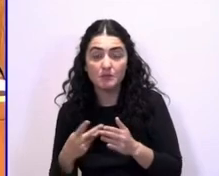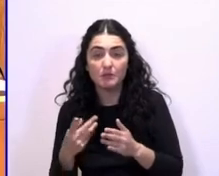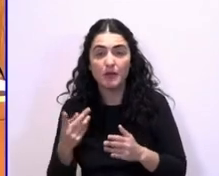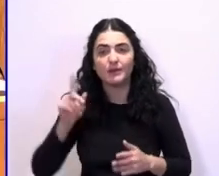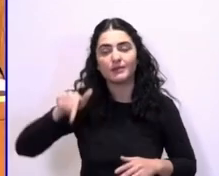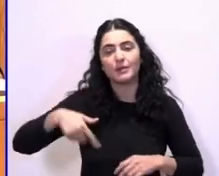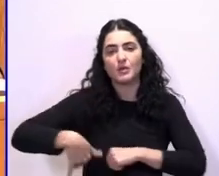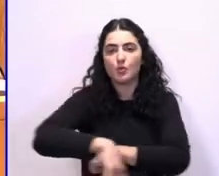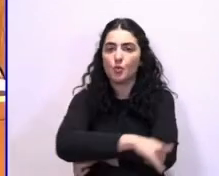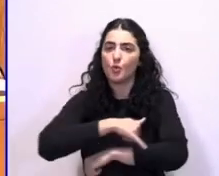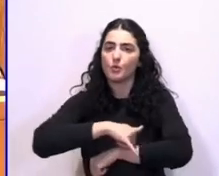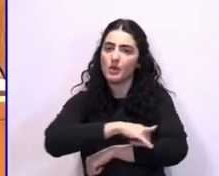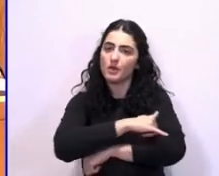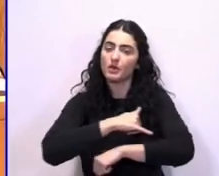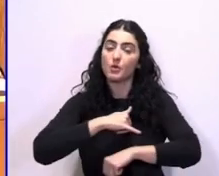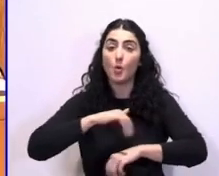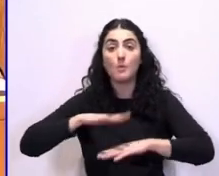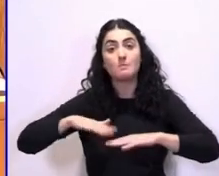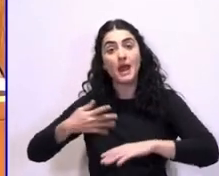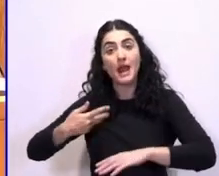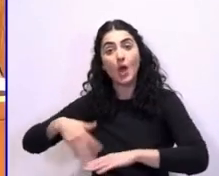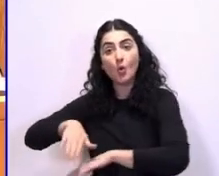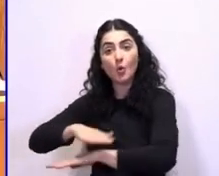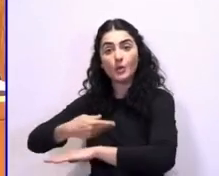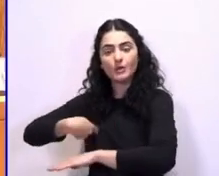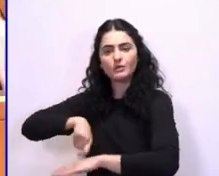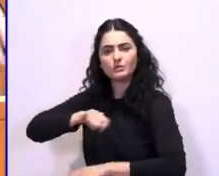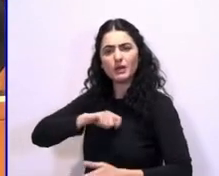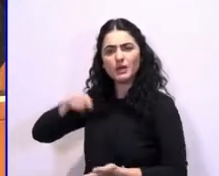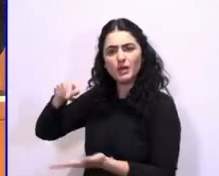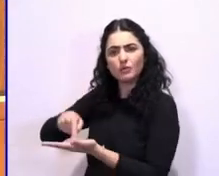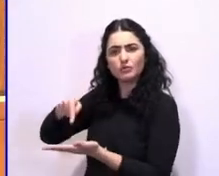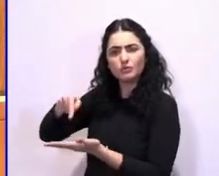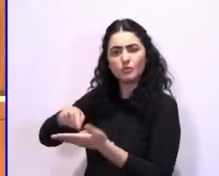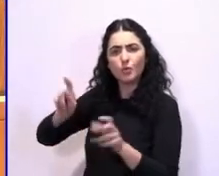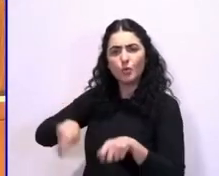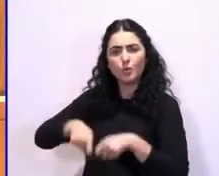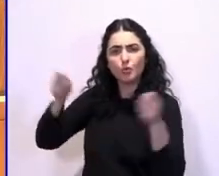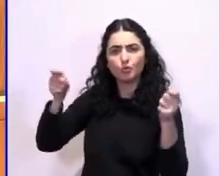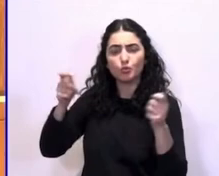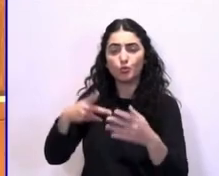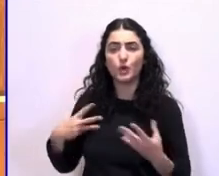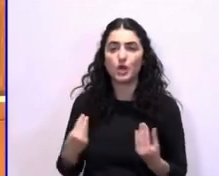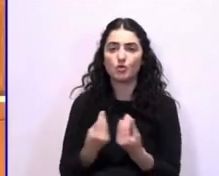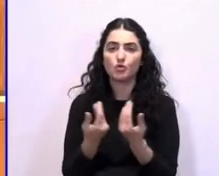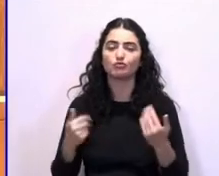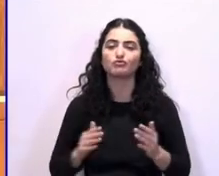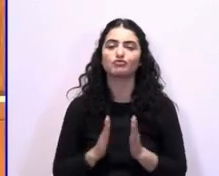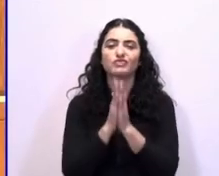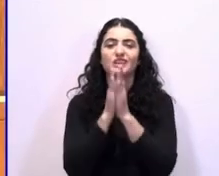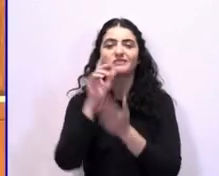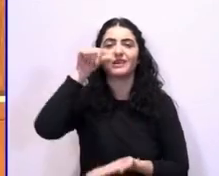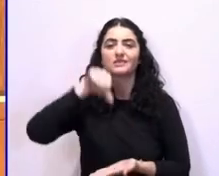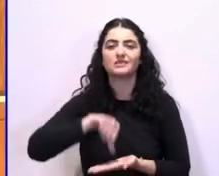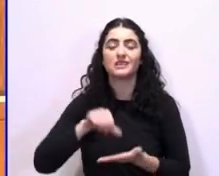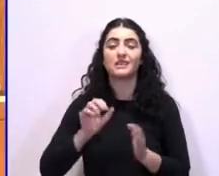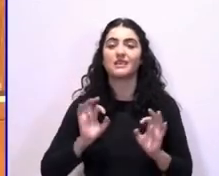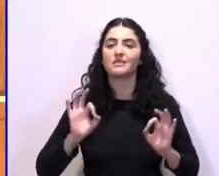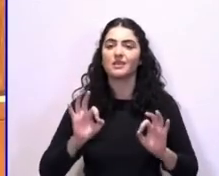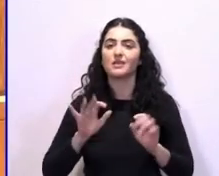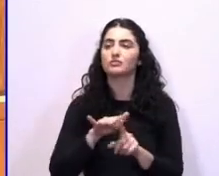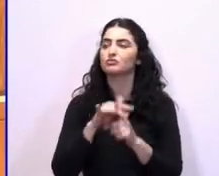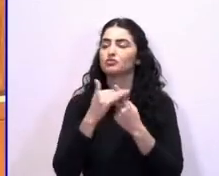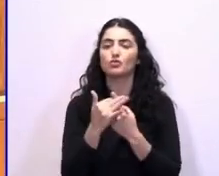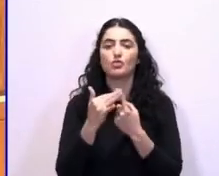de La Rioja para que inste al Gobierno de España a la ruptura del concordato con la Santa Sede, que le sitúa en una posición de privilegio